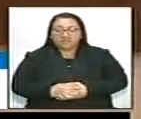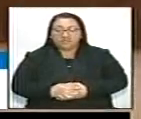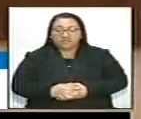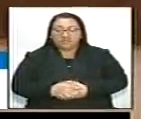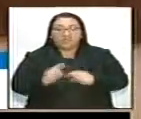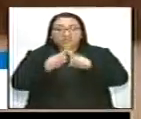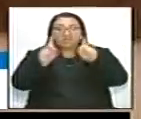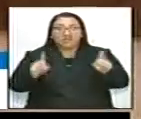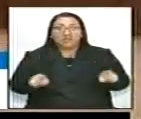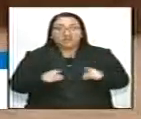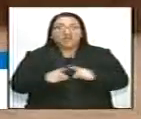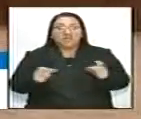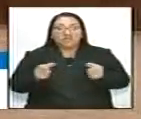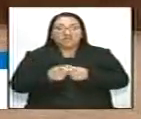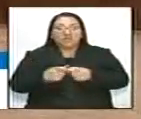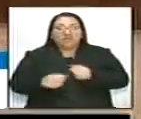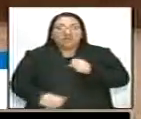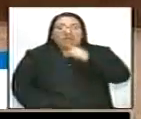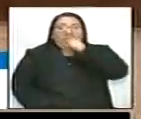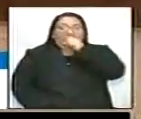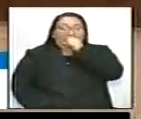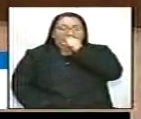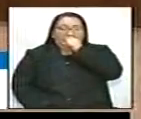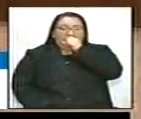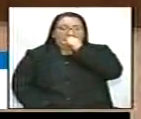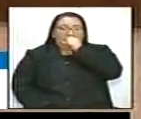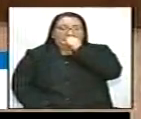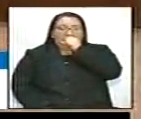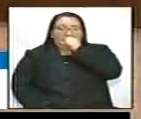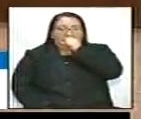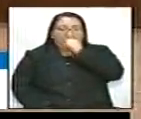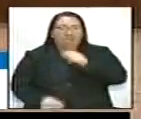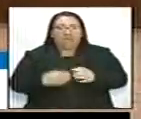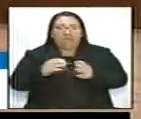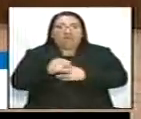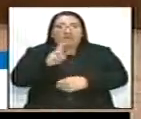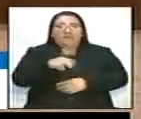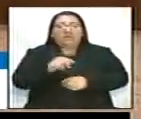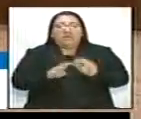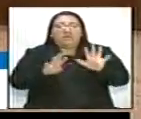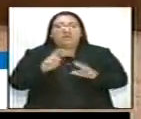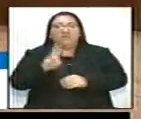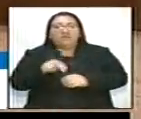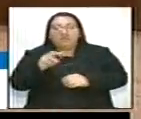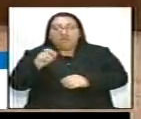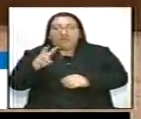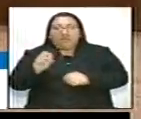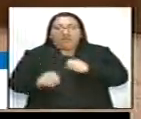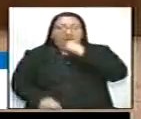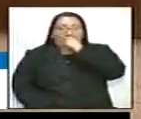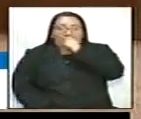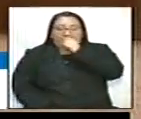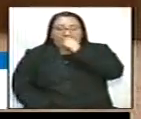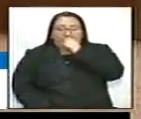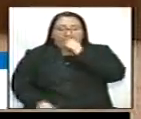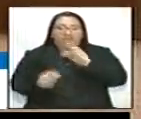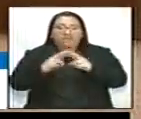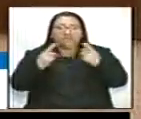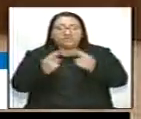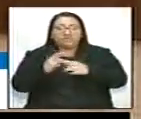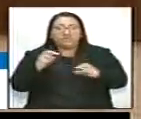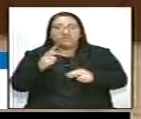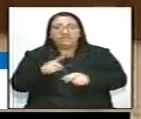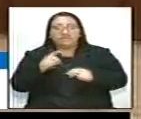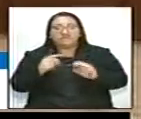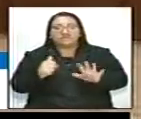Cuadro de comisiones ordinarias para el periodo anual de sesiones 2019-2020, aprobado por el Pleno del Congreso en la sesión del 15 de agosto